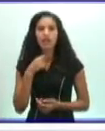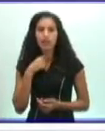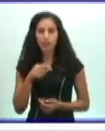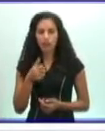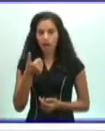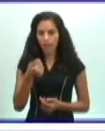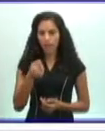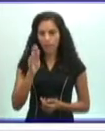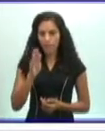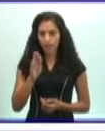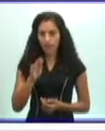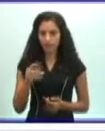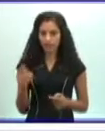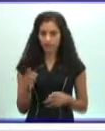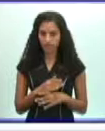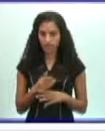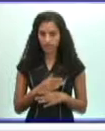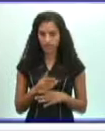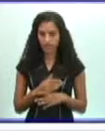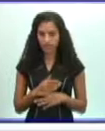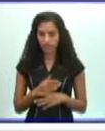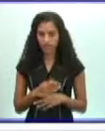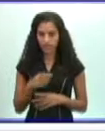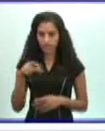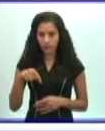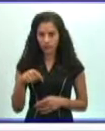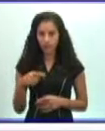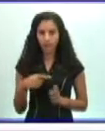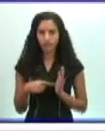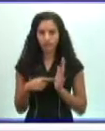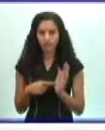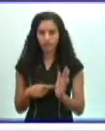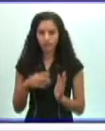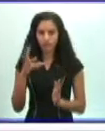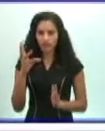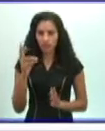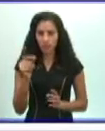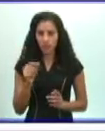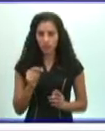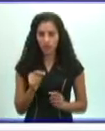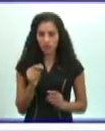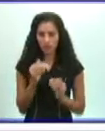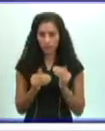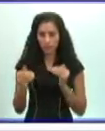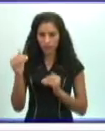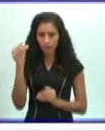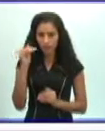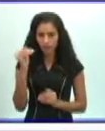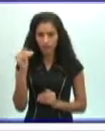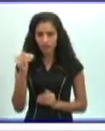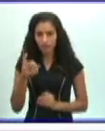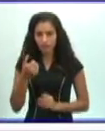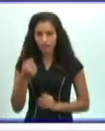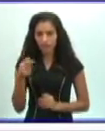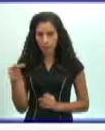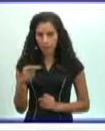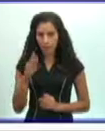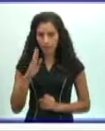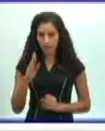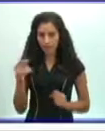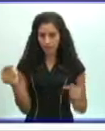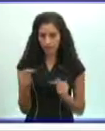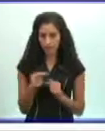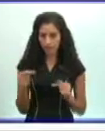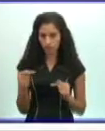dos números racionales, demuestres que el módulo de A menos B es igual al